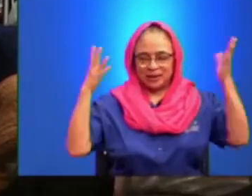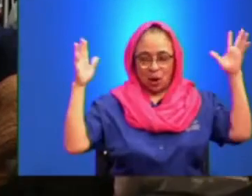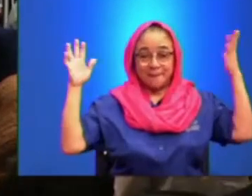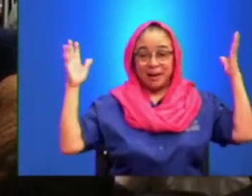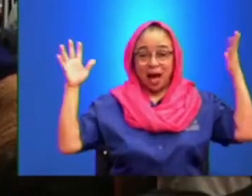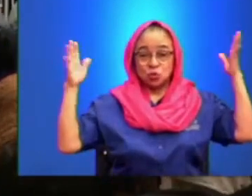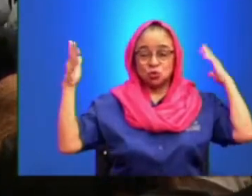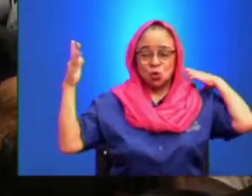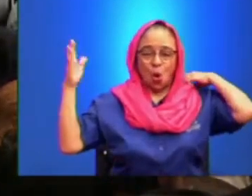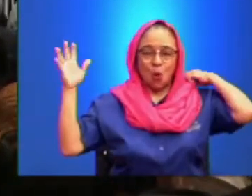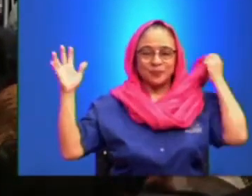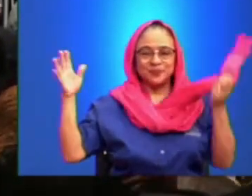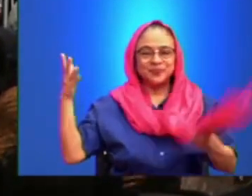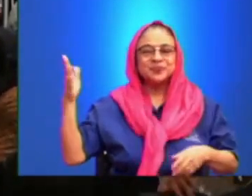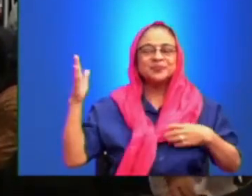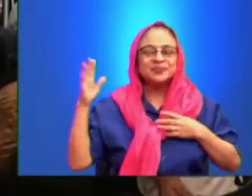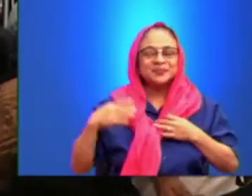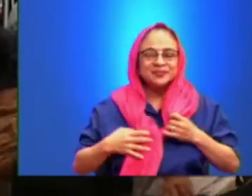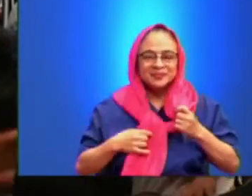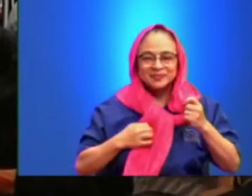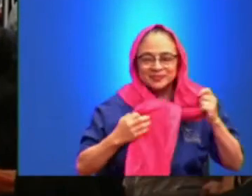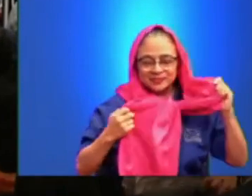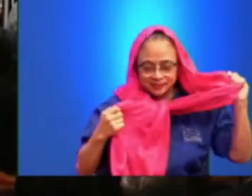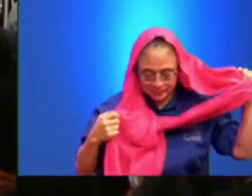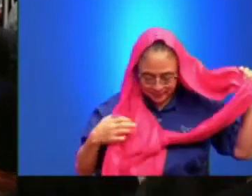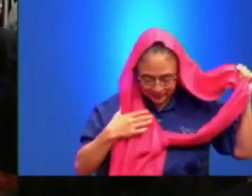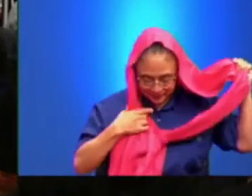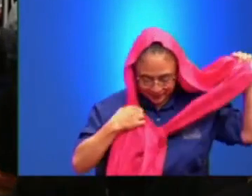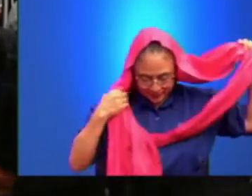el ese aplauso a rey bendito